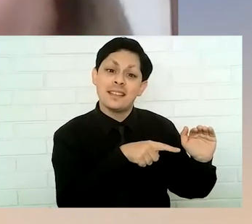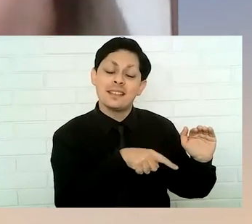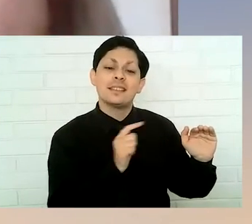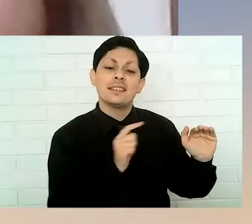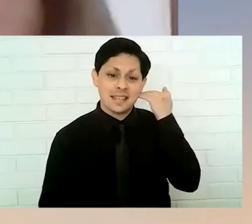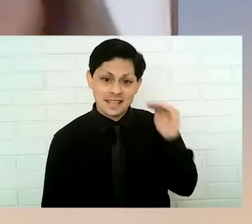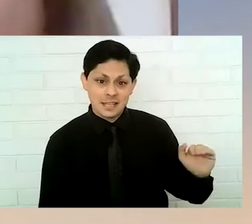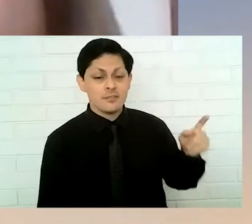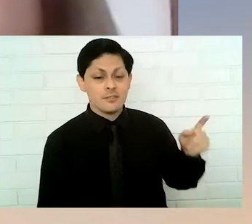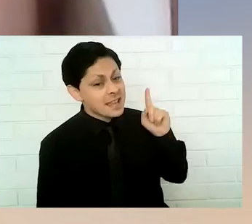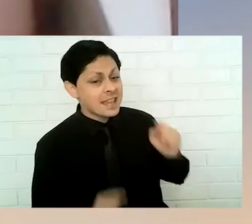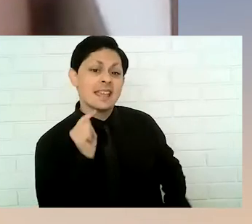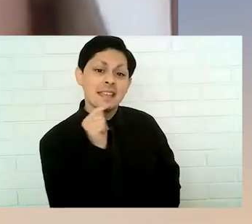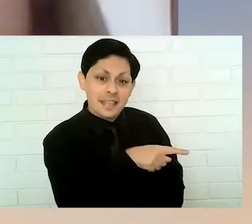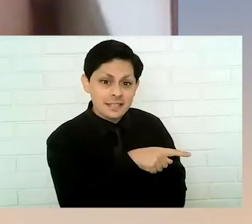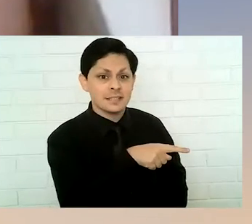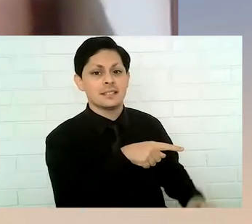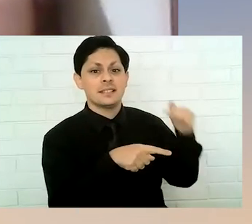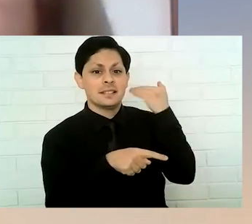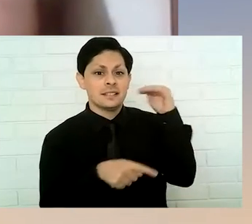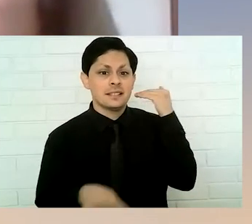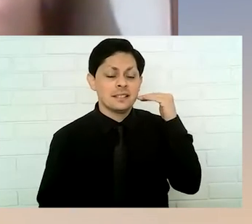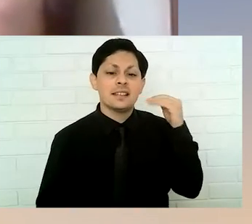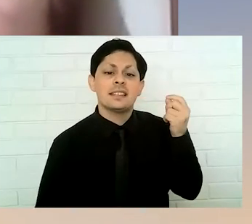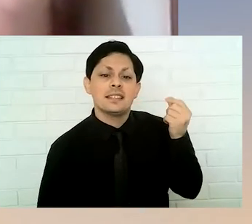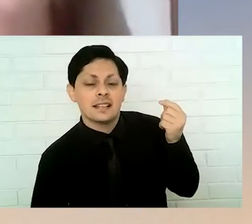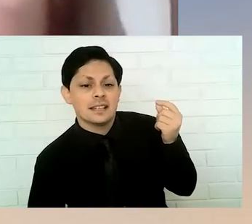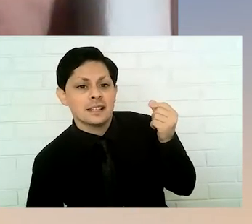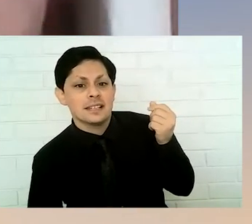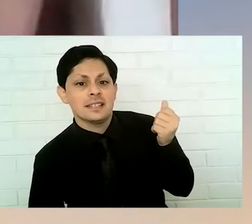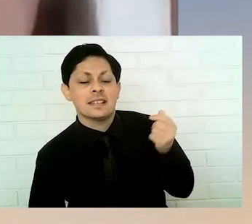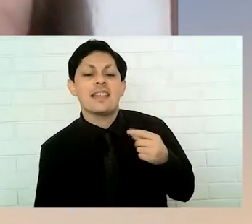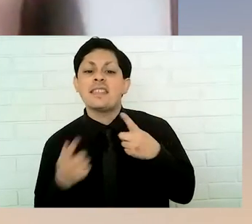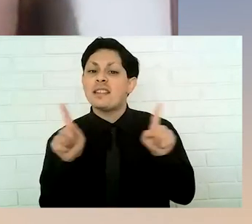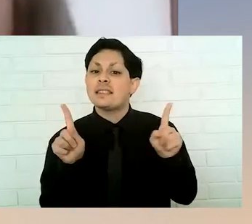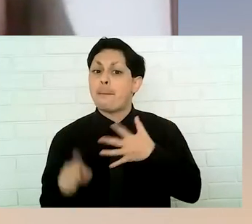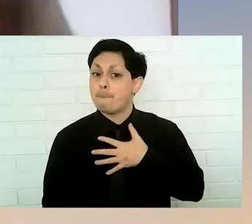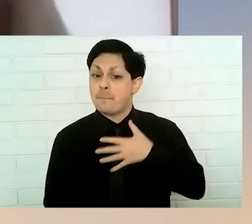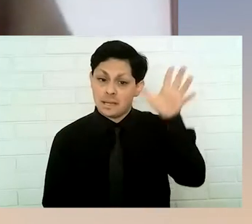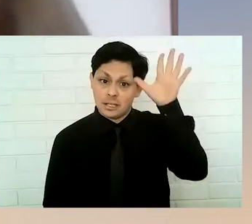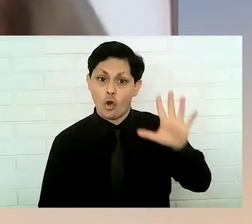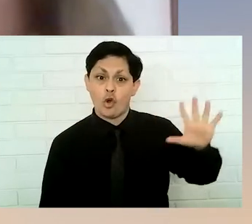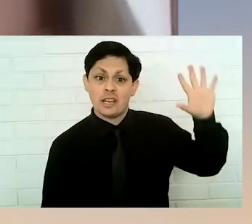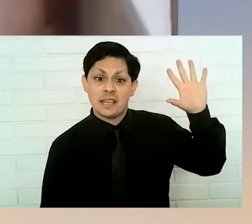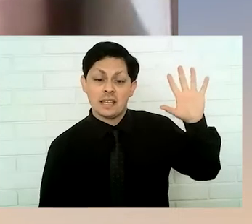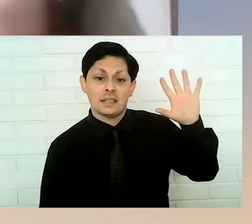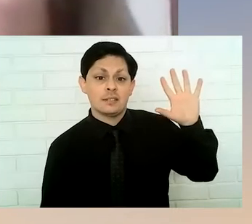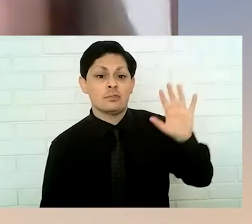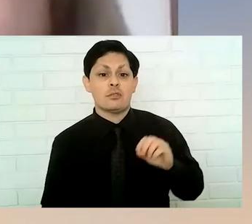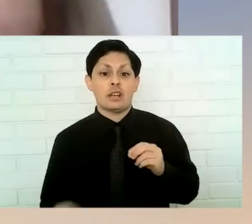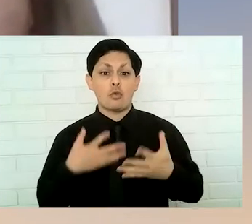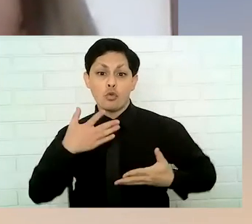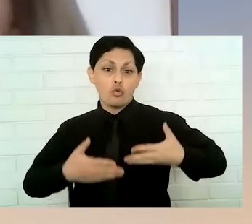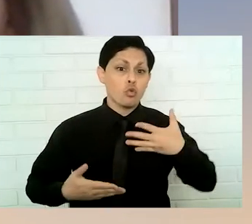niño, sin duda, ¿cierto?, tiene características distintas. Mi teoría es que tiene una temporalidad diferente.